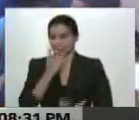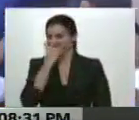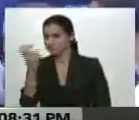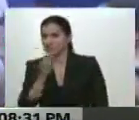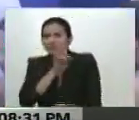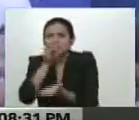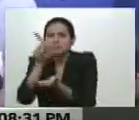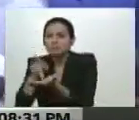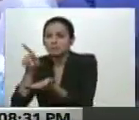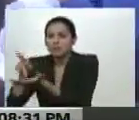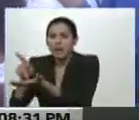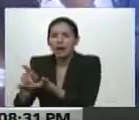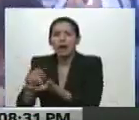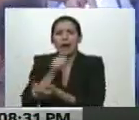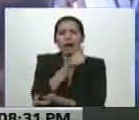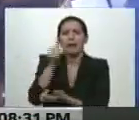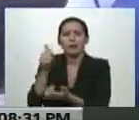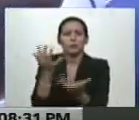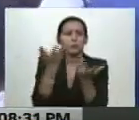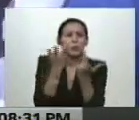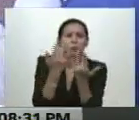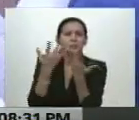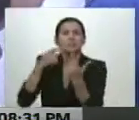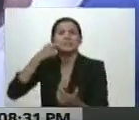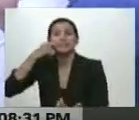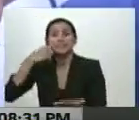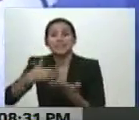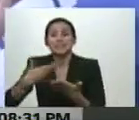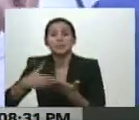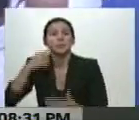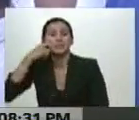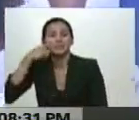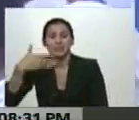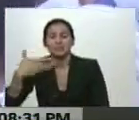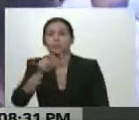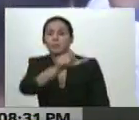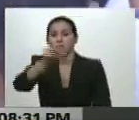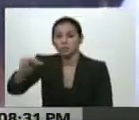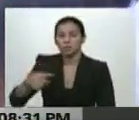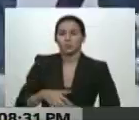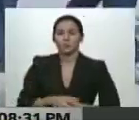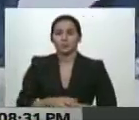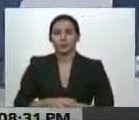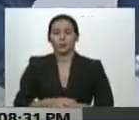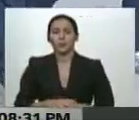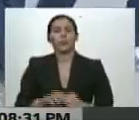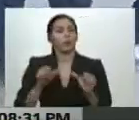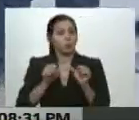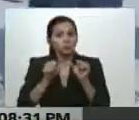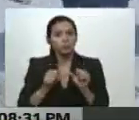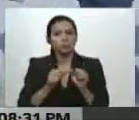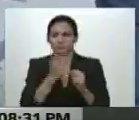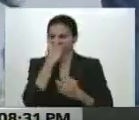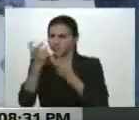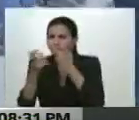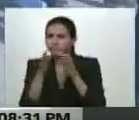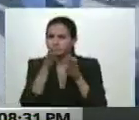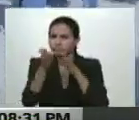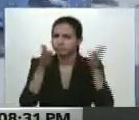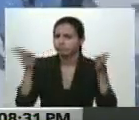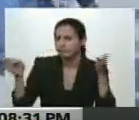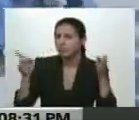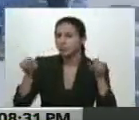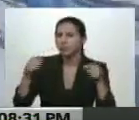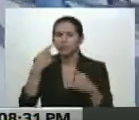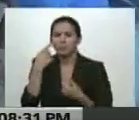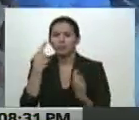cada realidad, cada verdad contada por quien la vive. Encuentros que continuarán no solo para inspeccionar, sino para